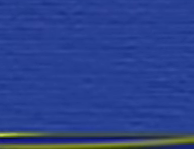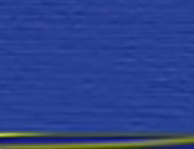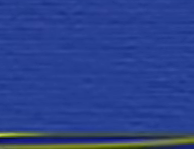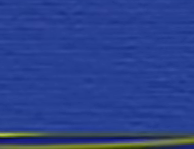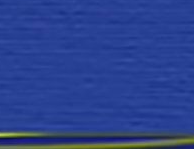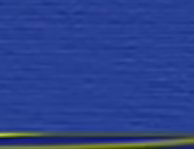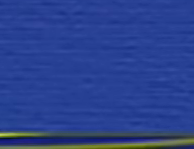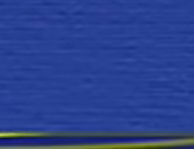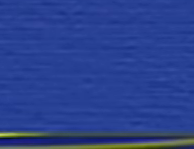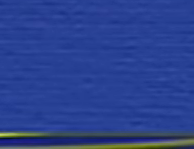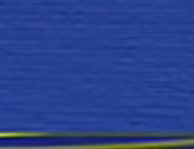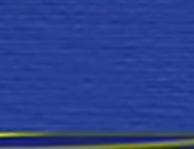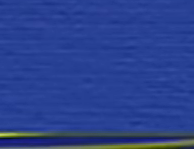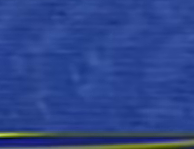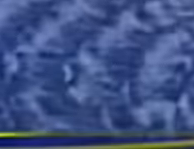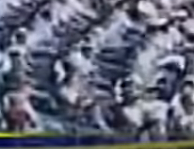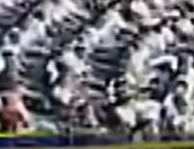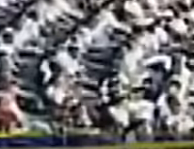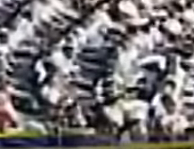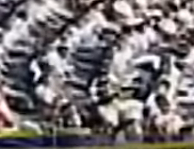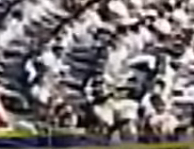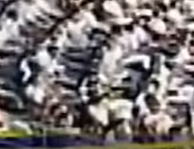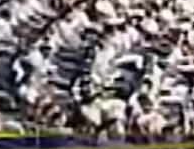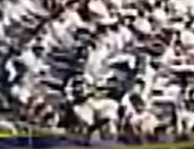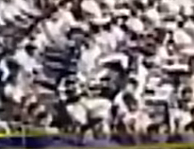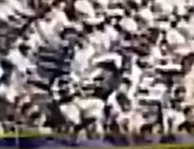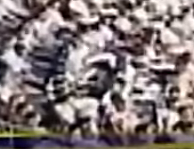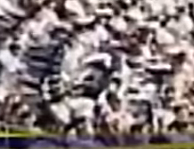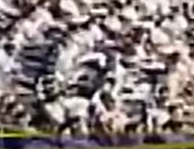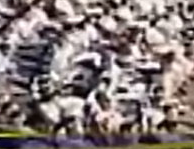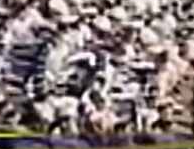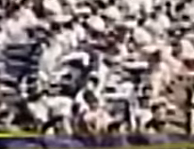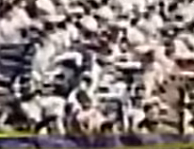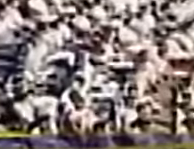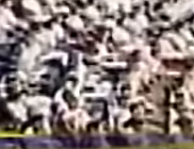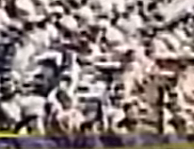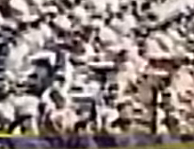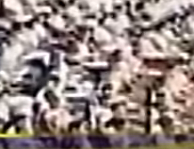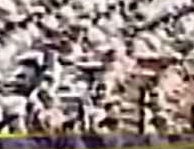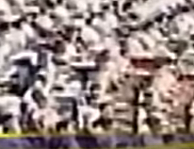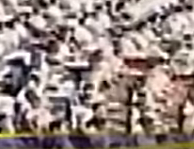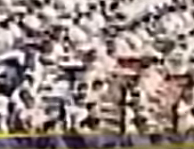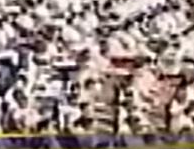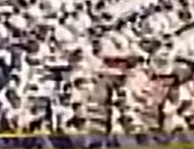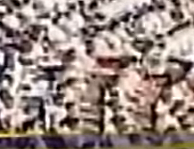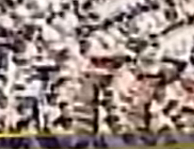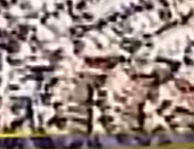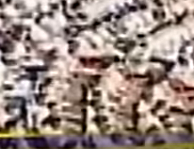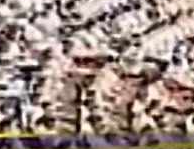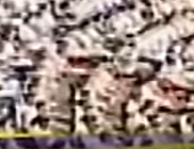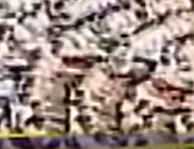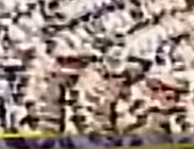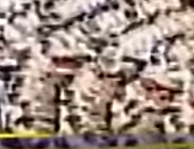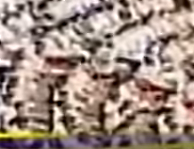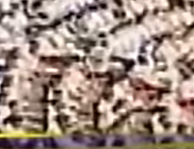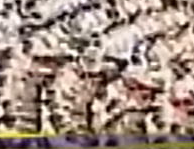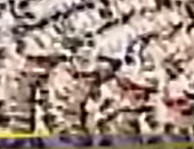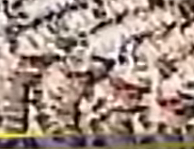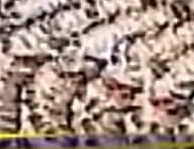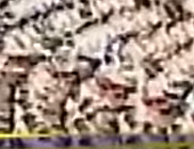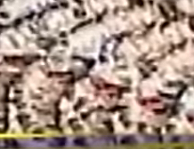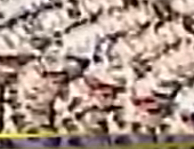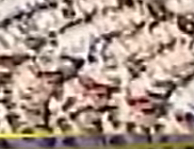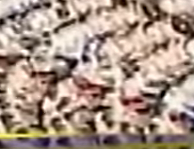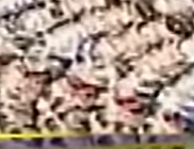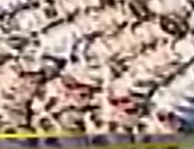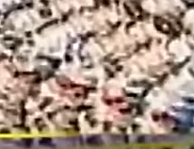Y esta coyuntura que se nos presenta como especie de un desenlace ya por nuestro